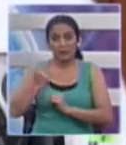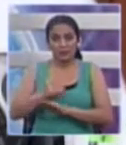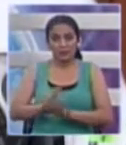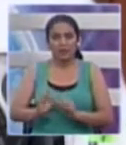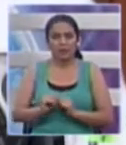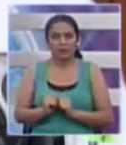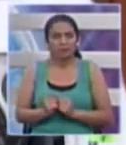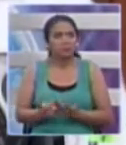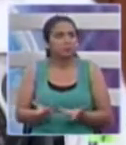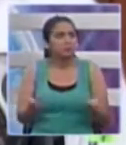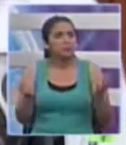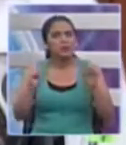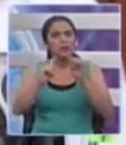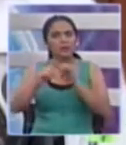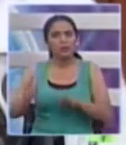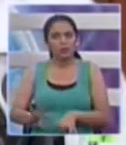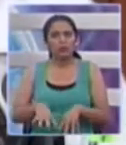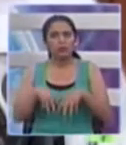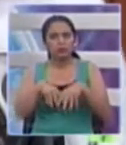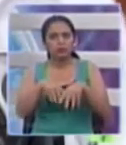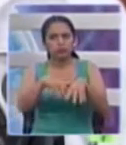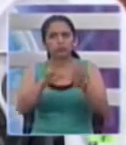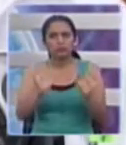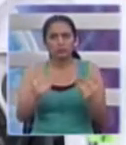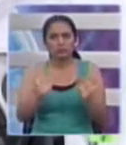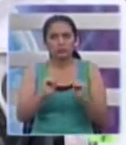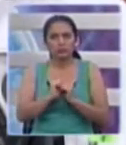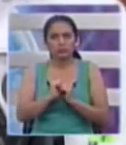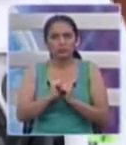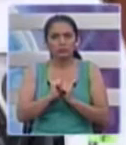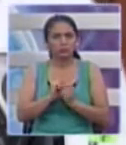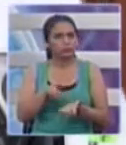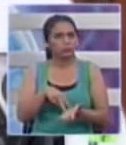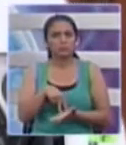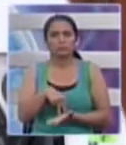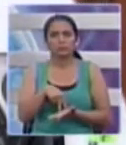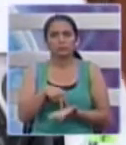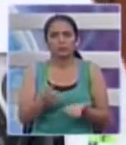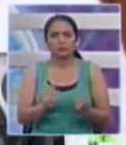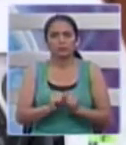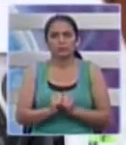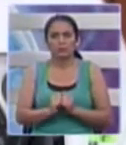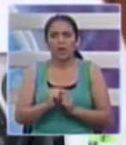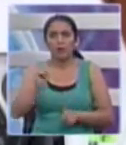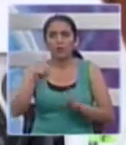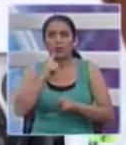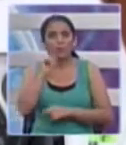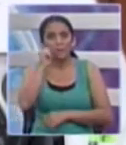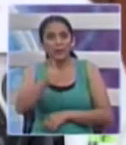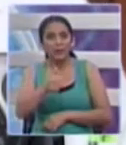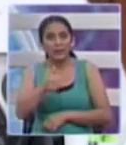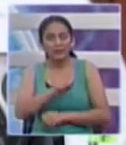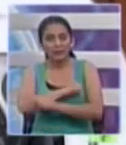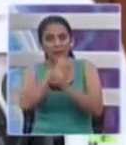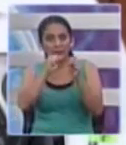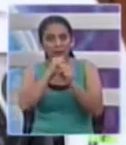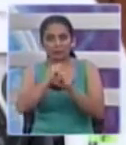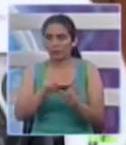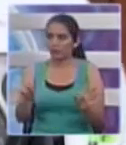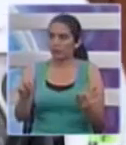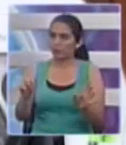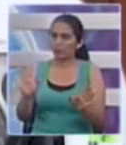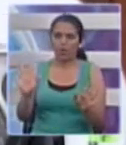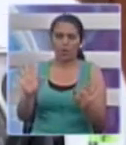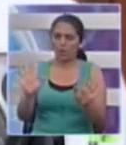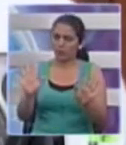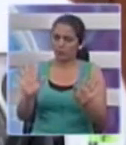las grandes movilizaciones que hemos hecho antes. Siempre una misma crítica. ¿Por qué no mañana de mañana? ¿Por qué no mañana de mañana? Porque las